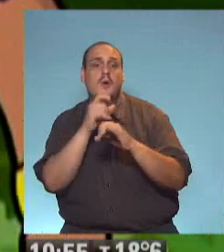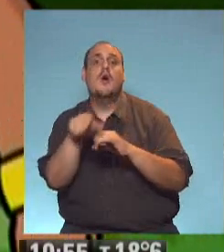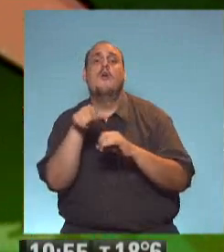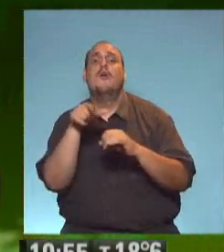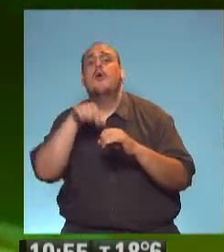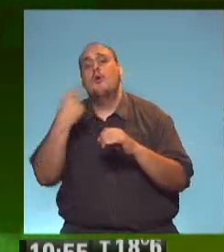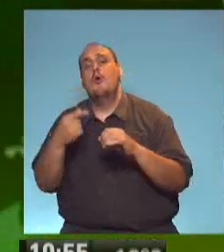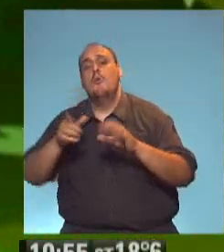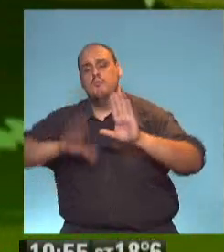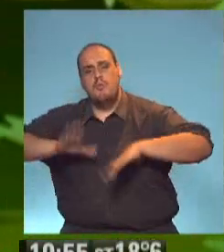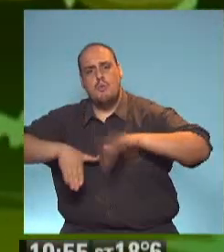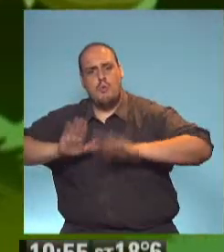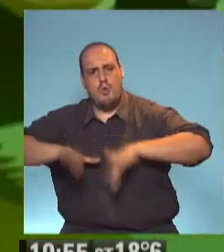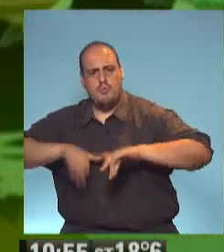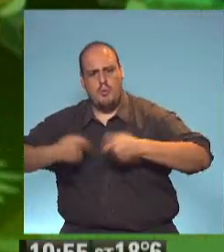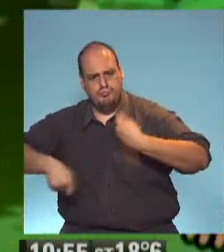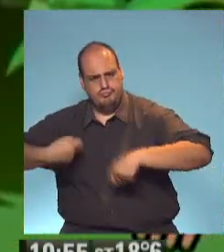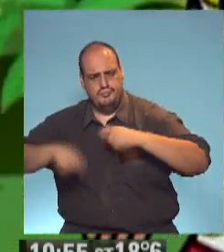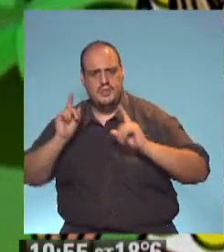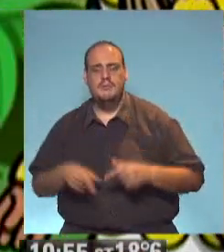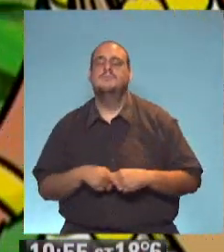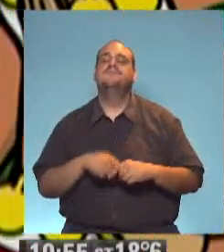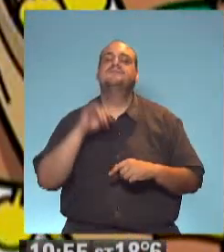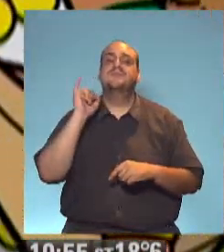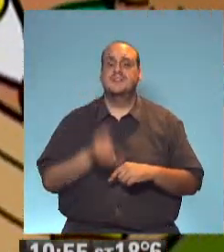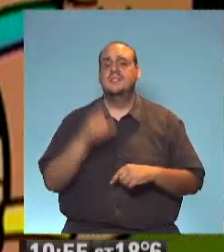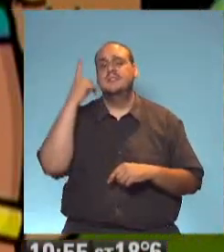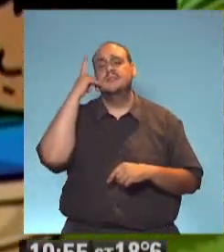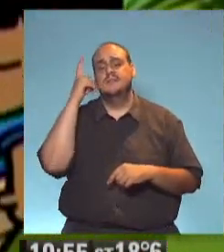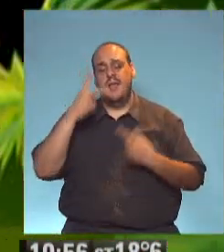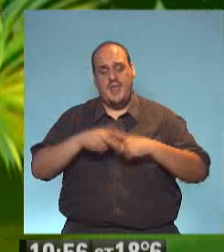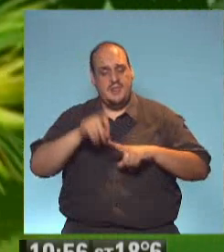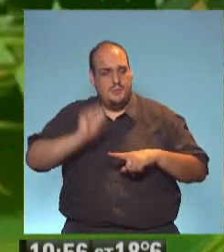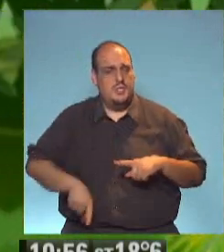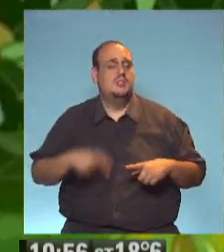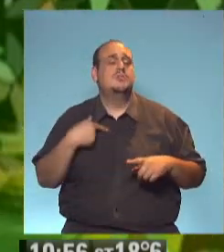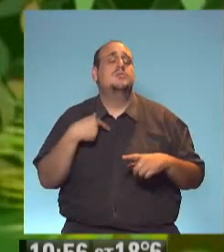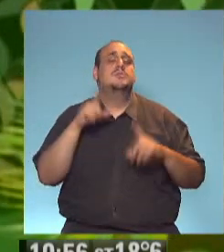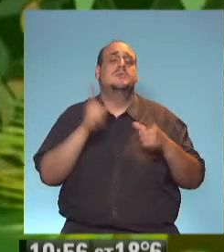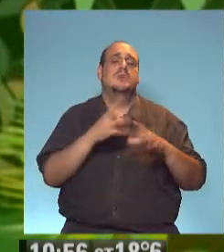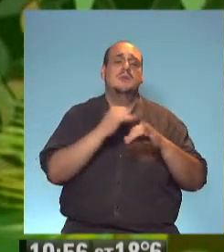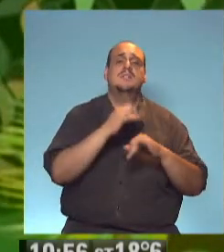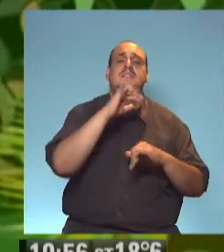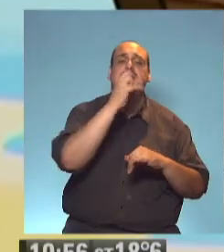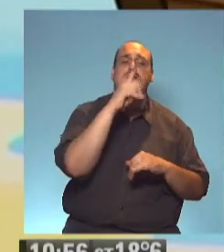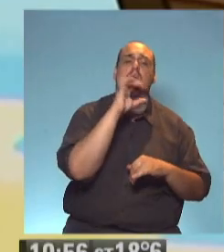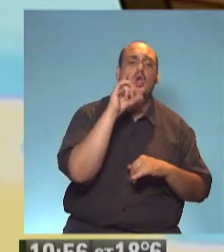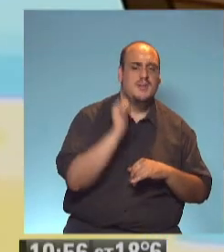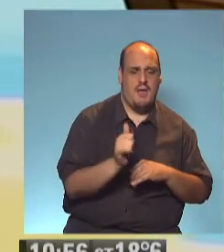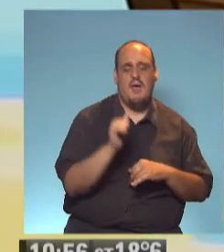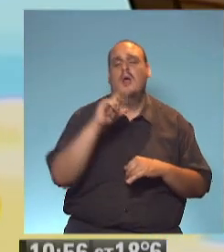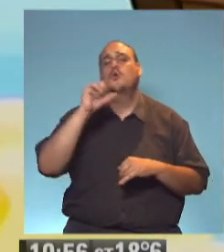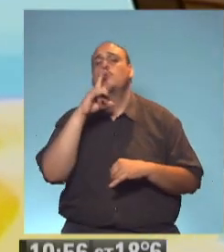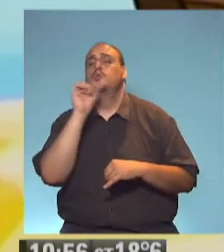de percusión, como el tambor. Sí, también aprendí que hay instrumentos americanos, como la zampoña o el cultrún, pero la guitarra la trajeron